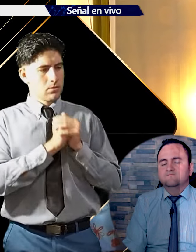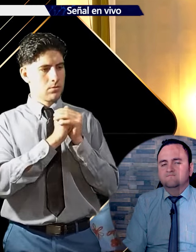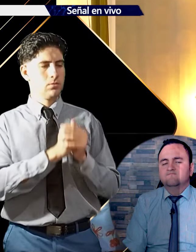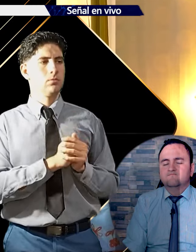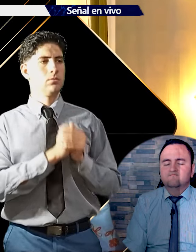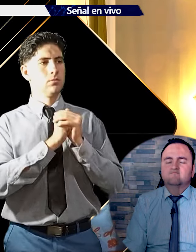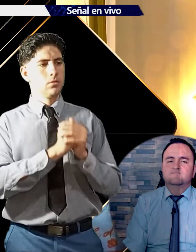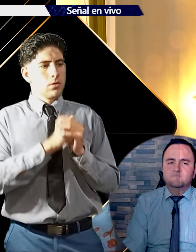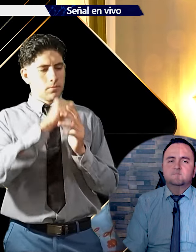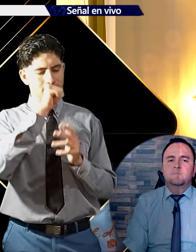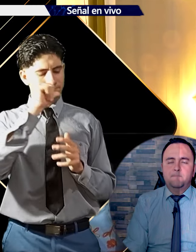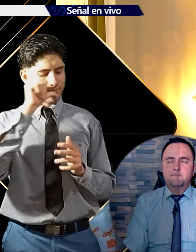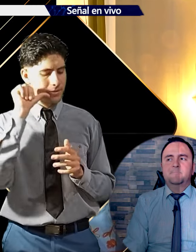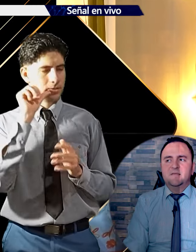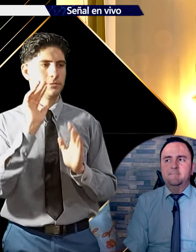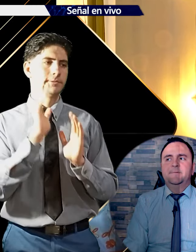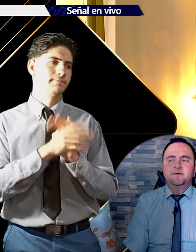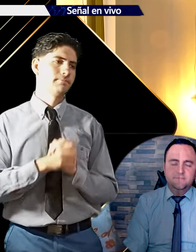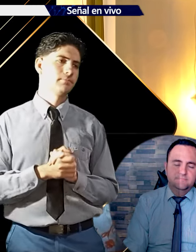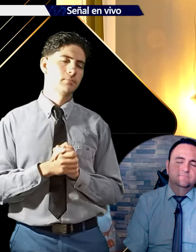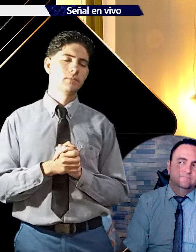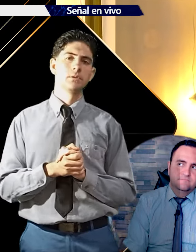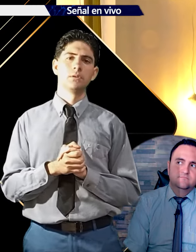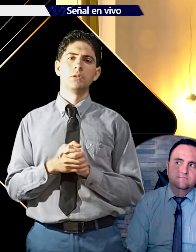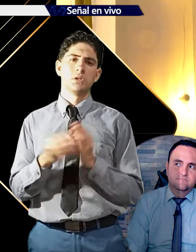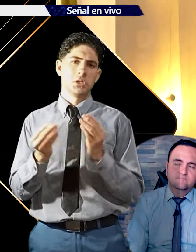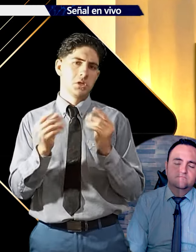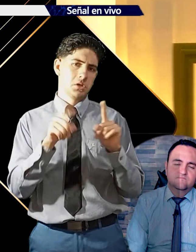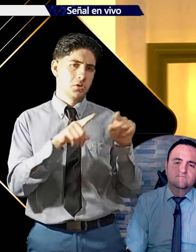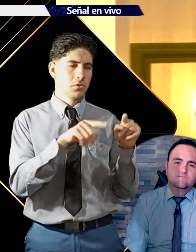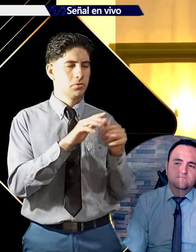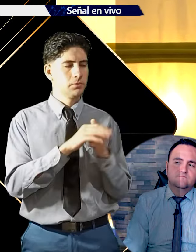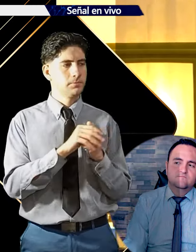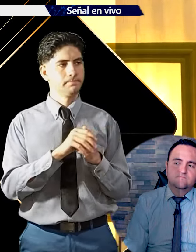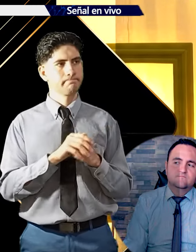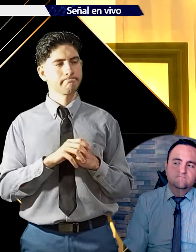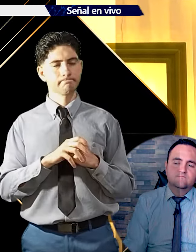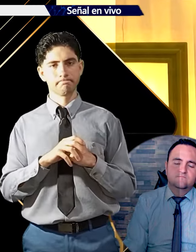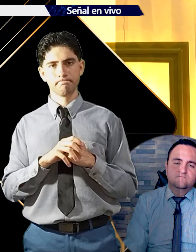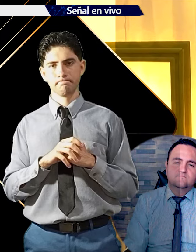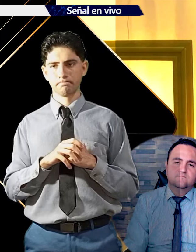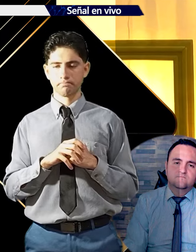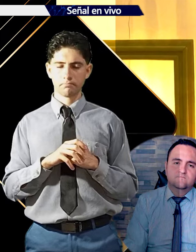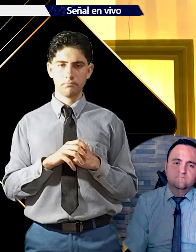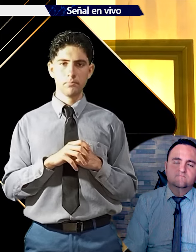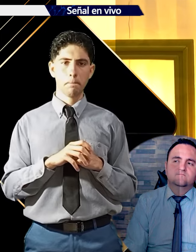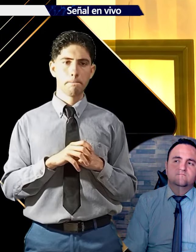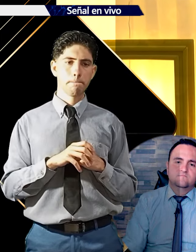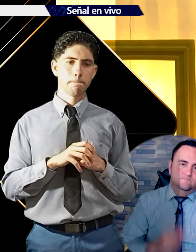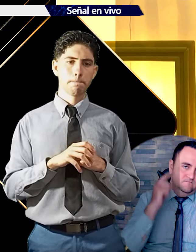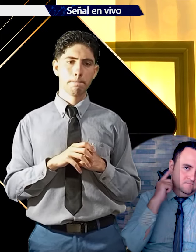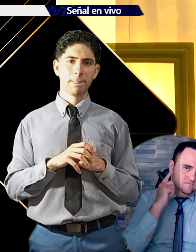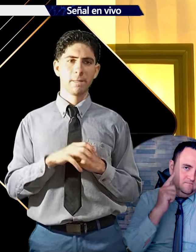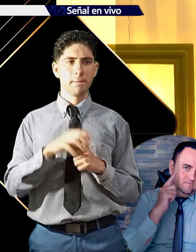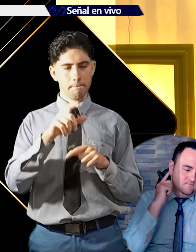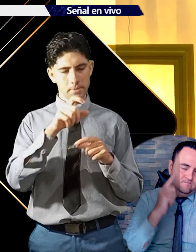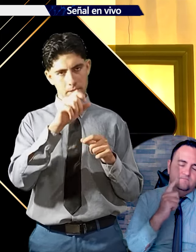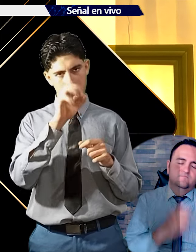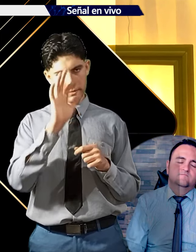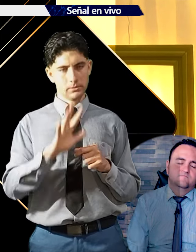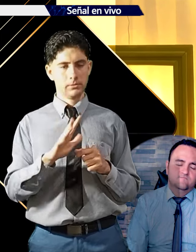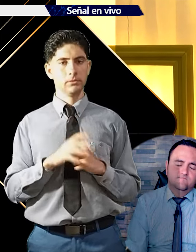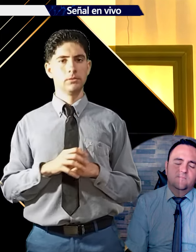toda la semana va a estar en oración y en ayuno. Entonces los muchachos, Salomón Muñoz y varios muchachos en ese tiempo, hoy en día